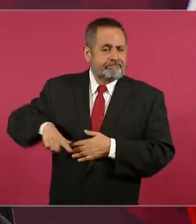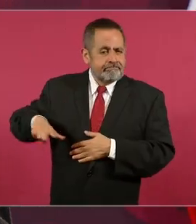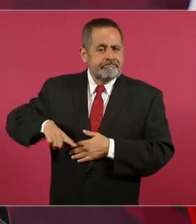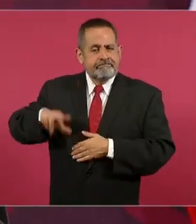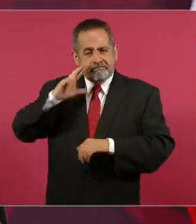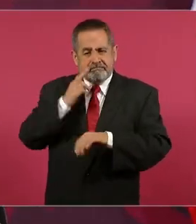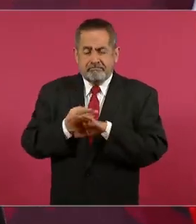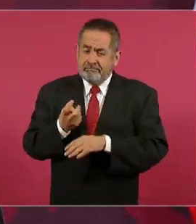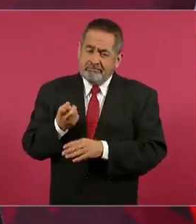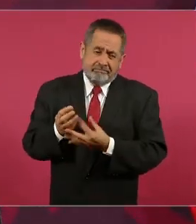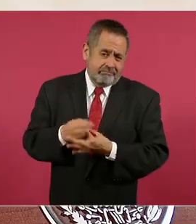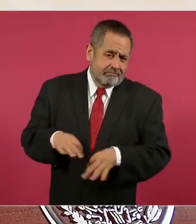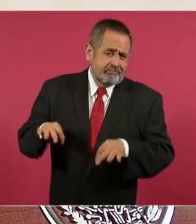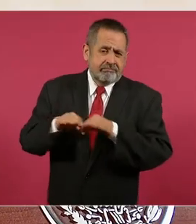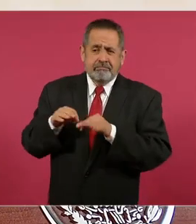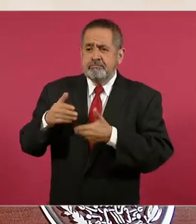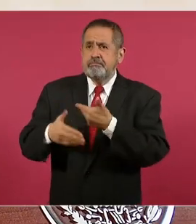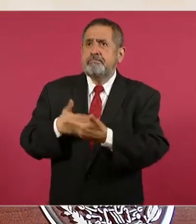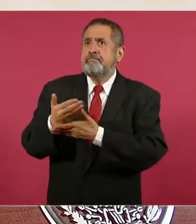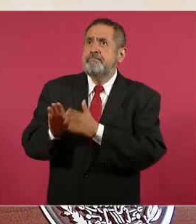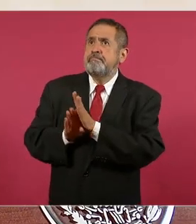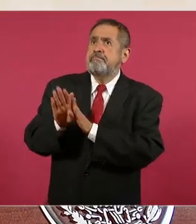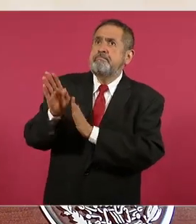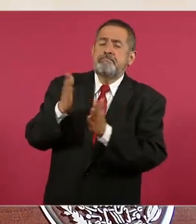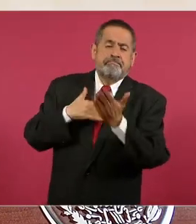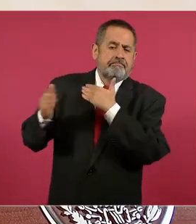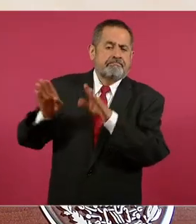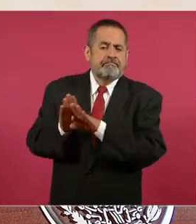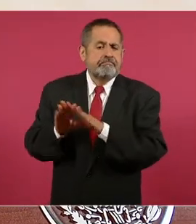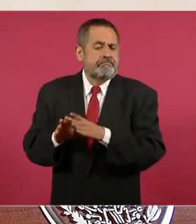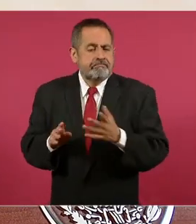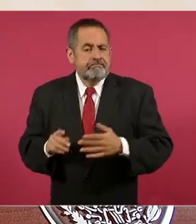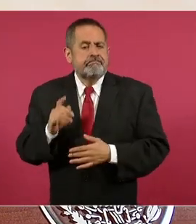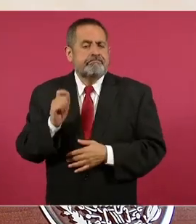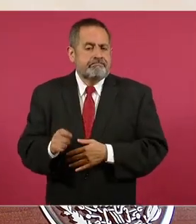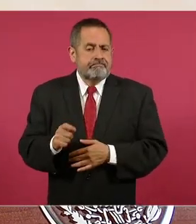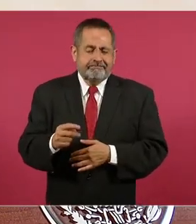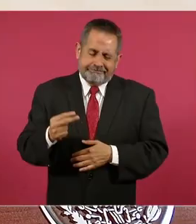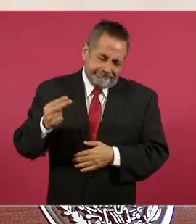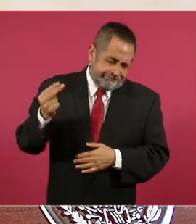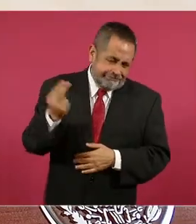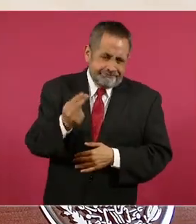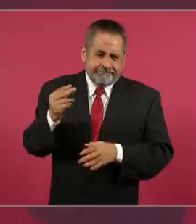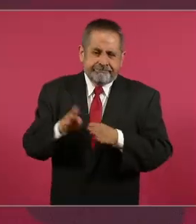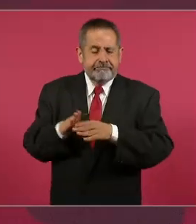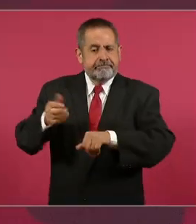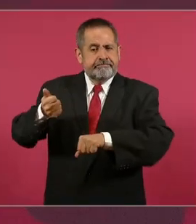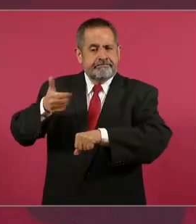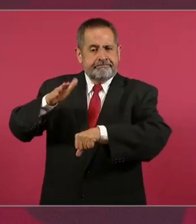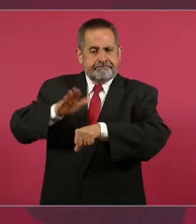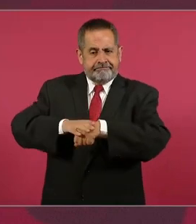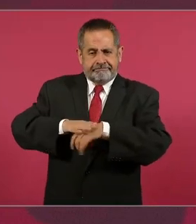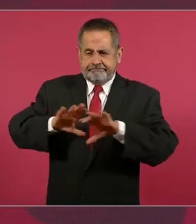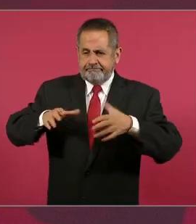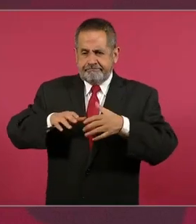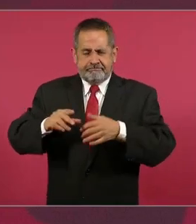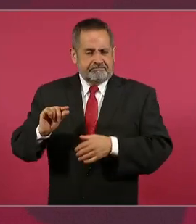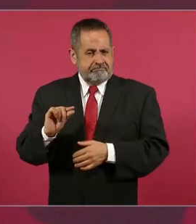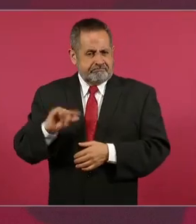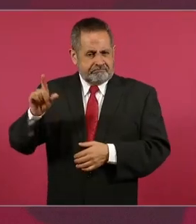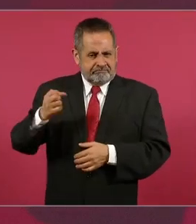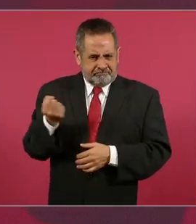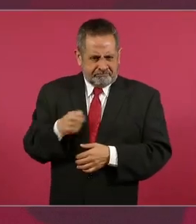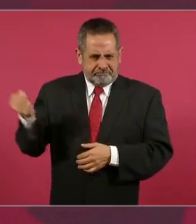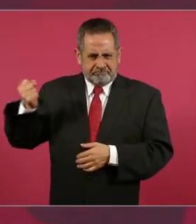muy importantes para el desarrollo de México, se necesita de una administración